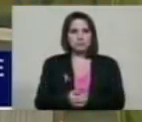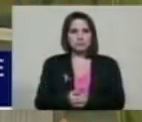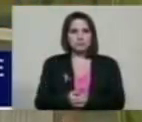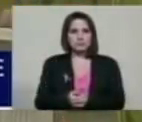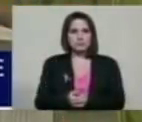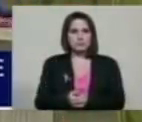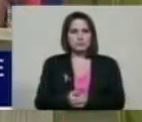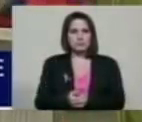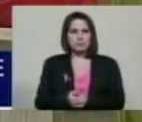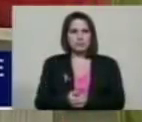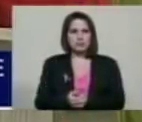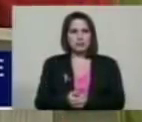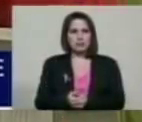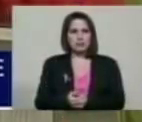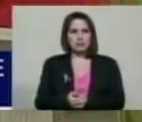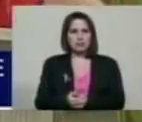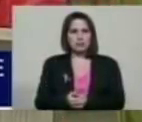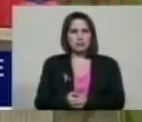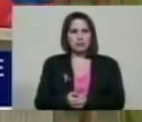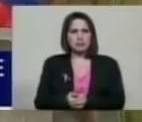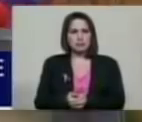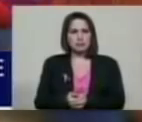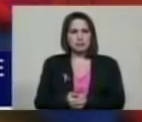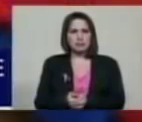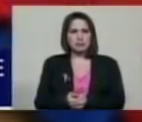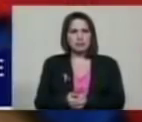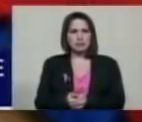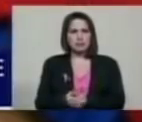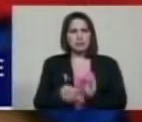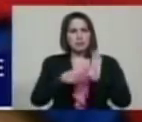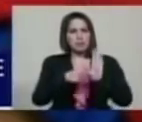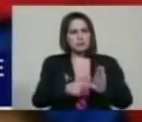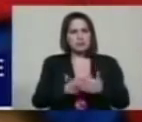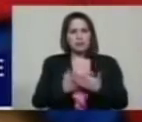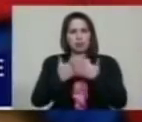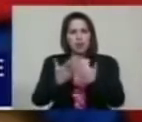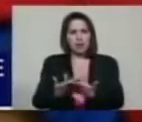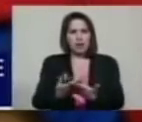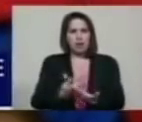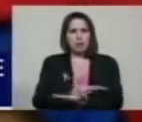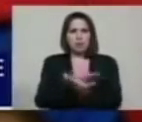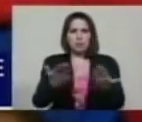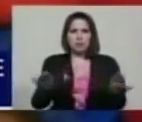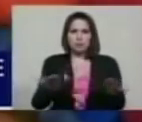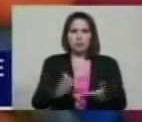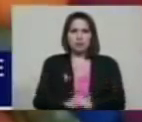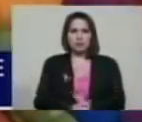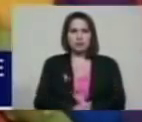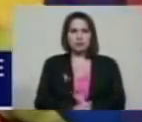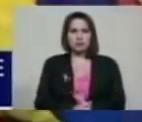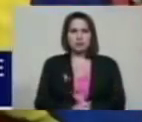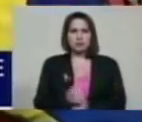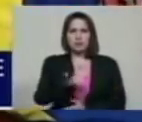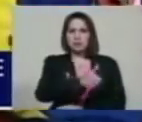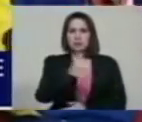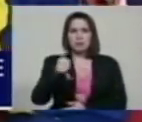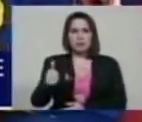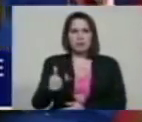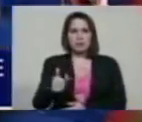Así que tomen esto como un presente, un regalo para ustedes, para cada uno de